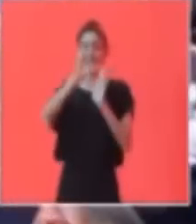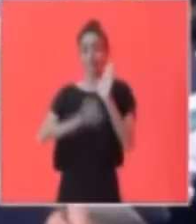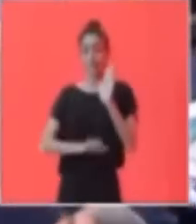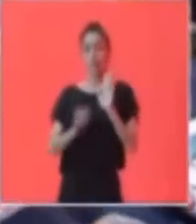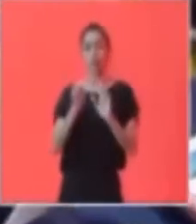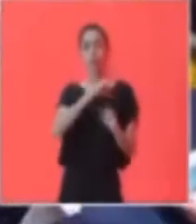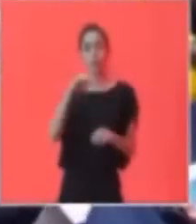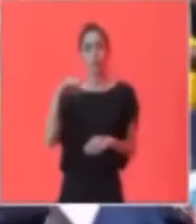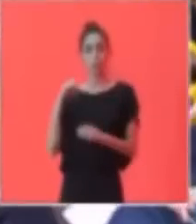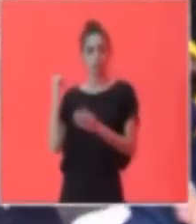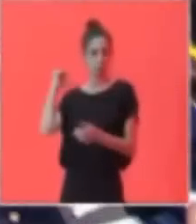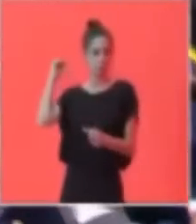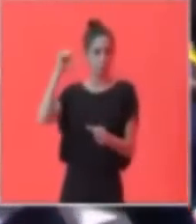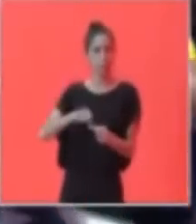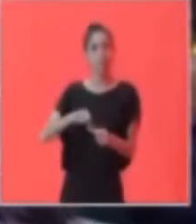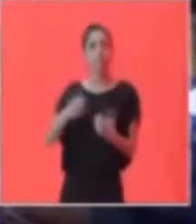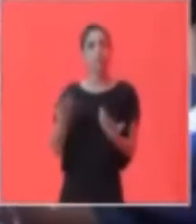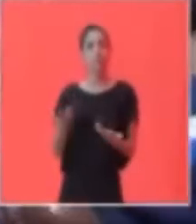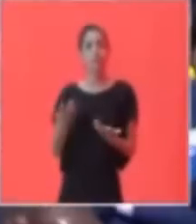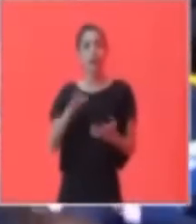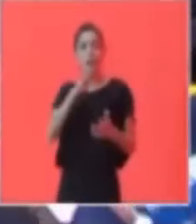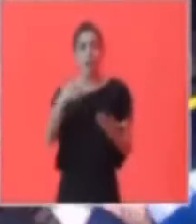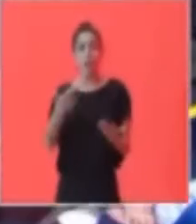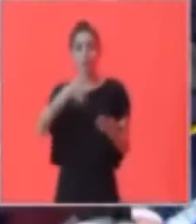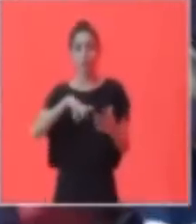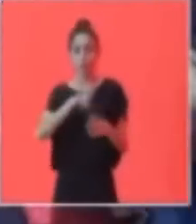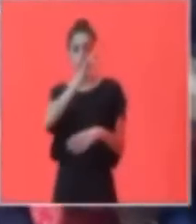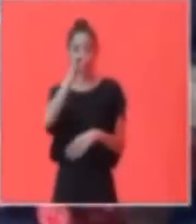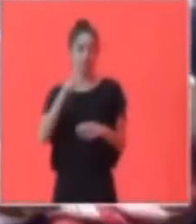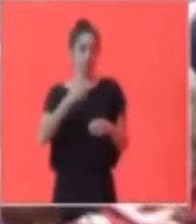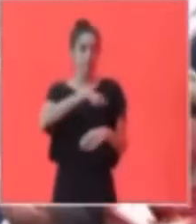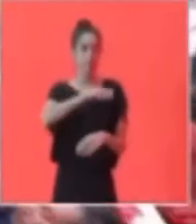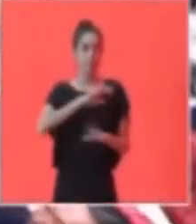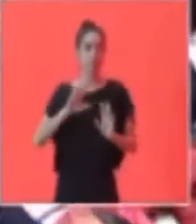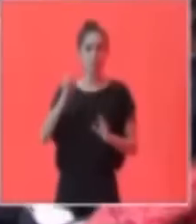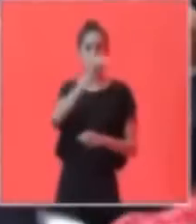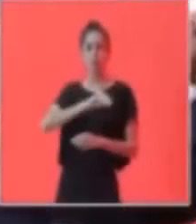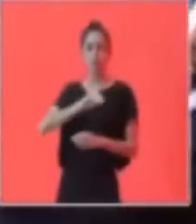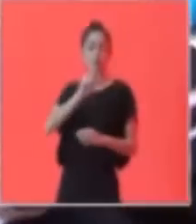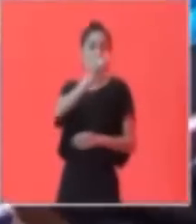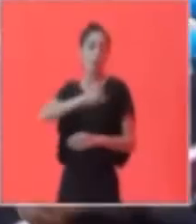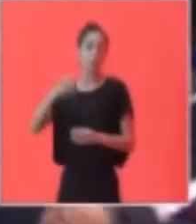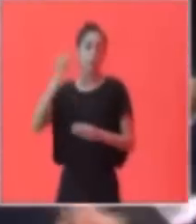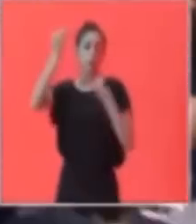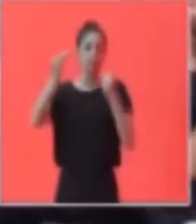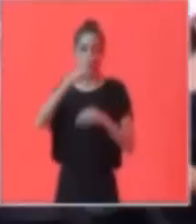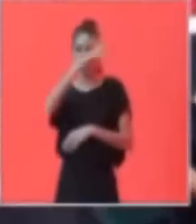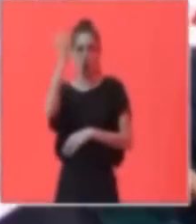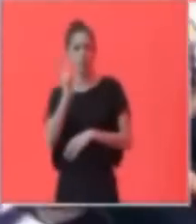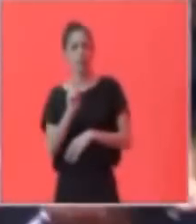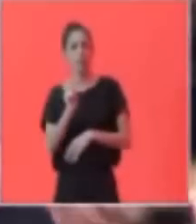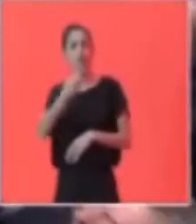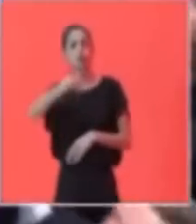Ahora somos motor de España, pero había quien no creía en nosotros como comunidad autónoma. Se les olvidaba